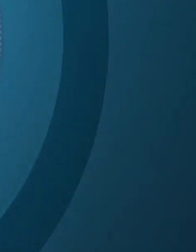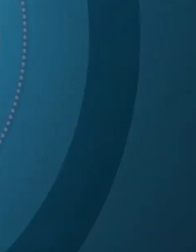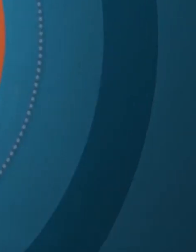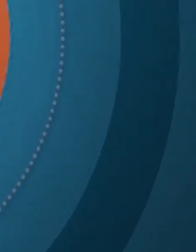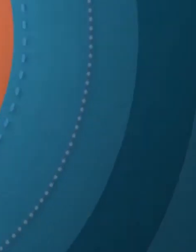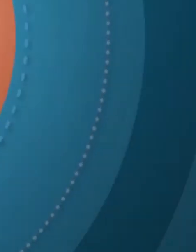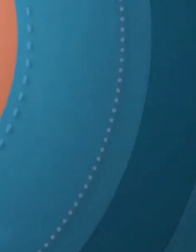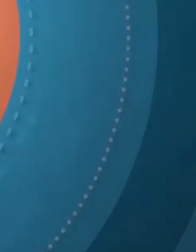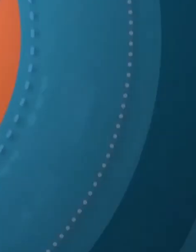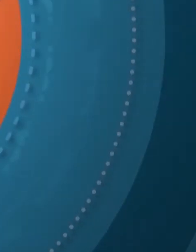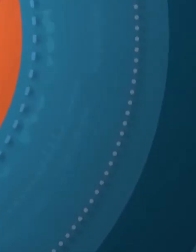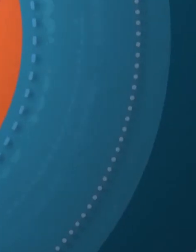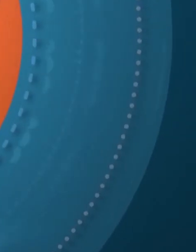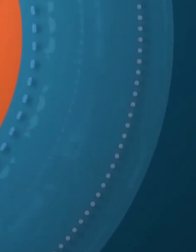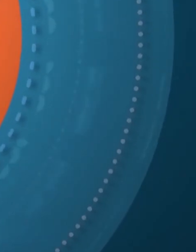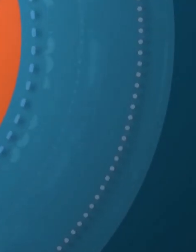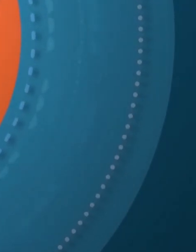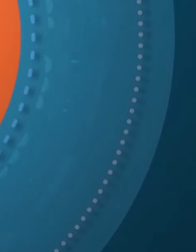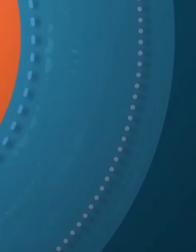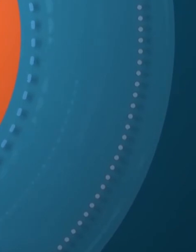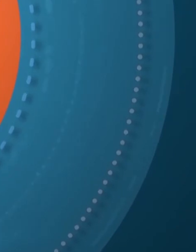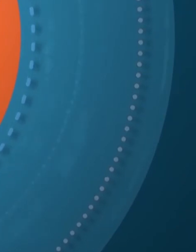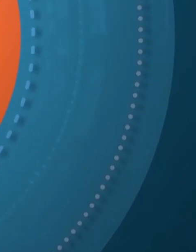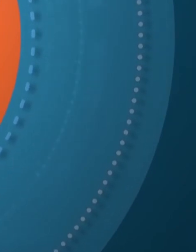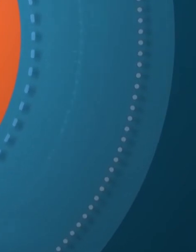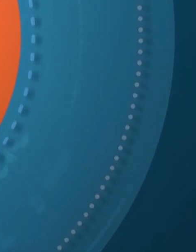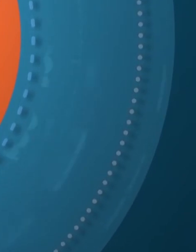La Prétera